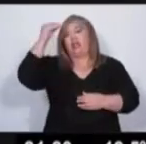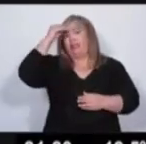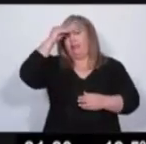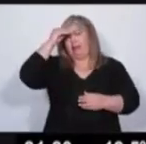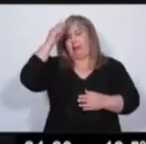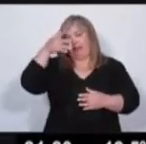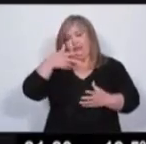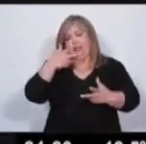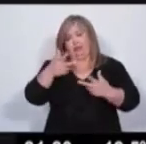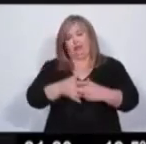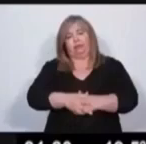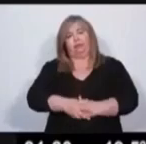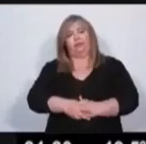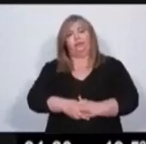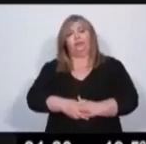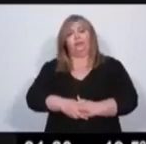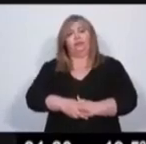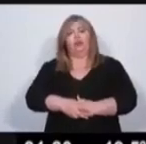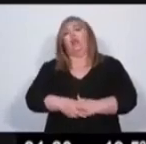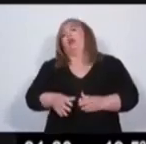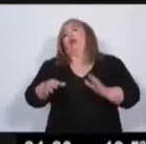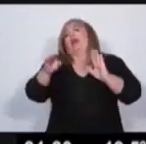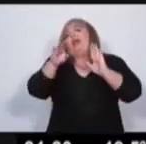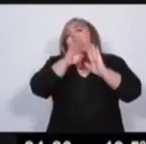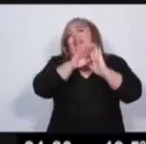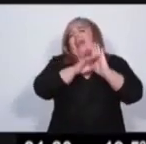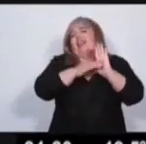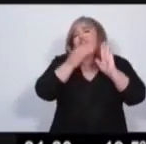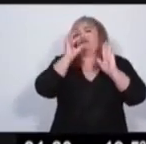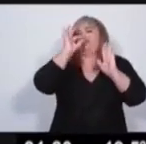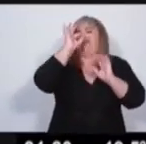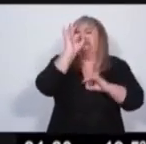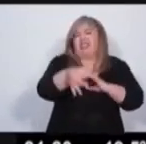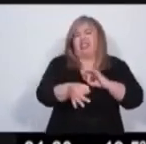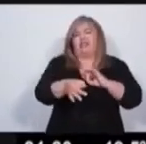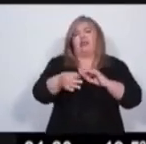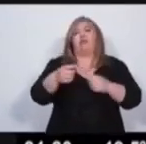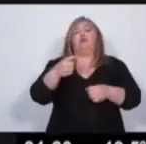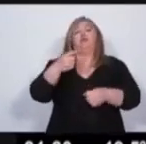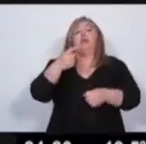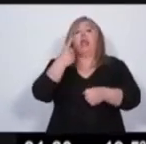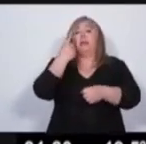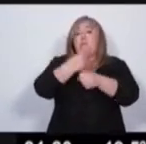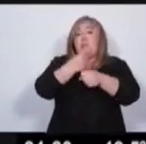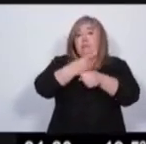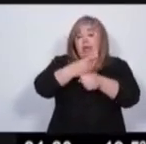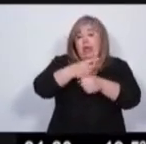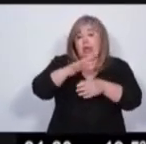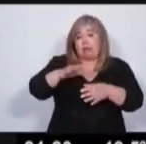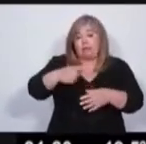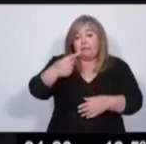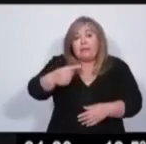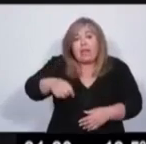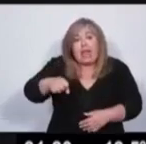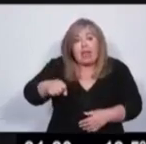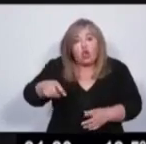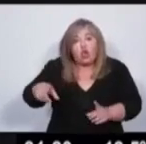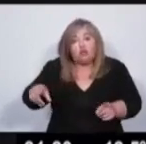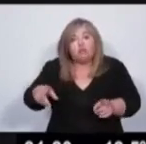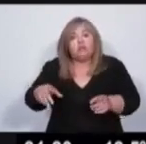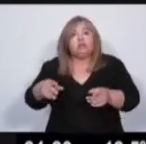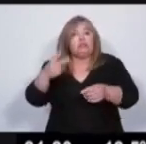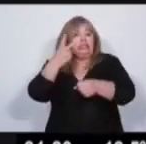bueno datos que todos conocemos la mitad de los chicos que ingresan a primer grado no terminan la secundaria y solamente